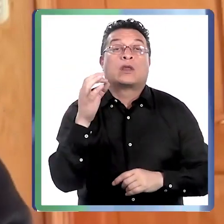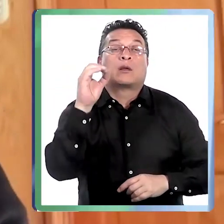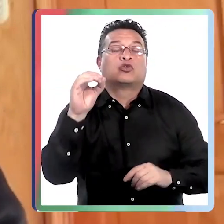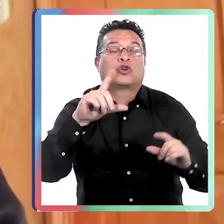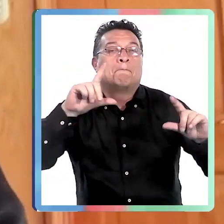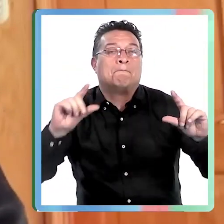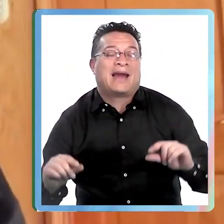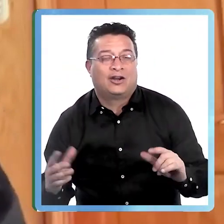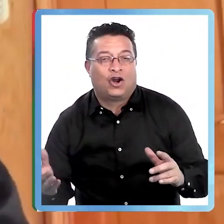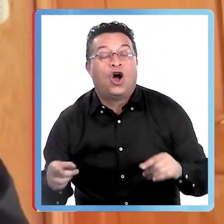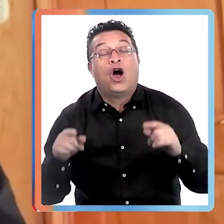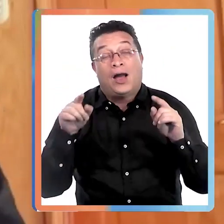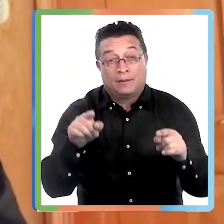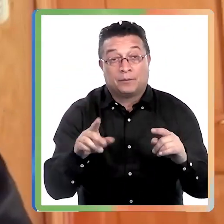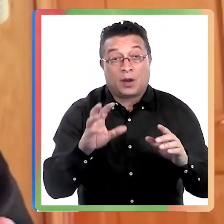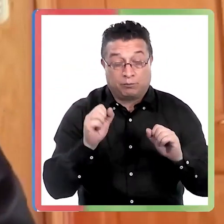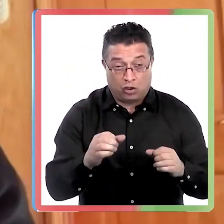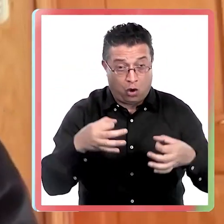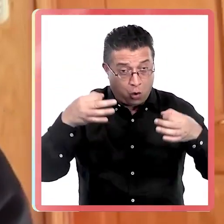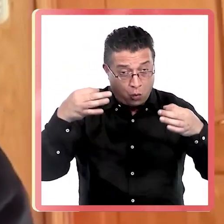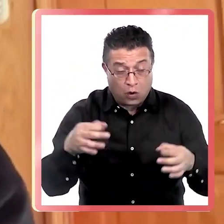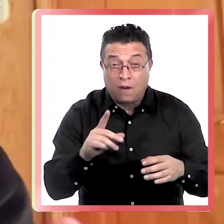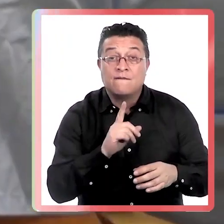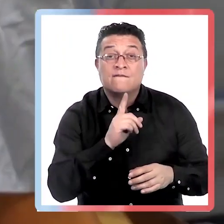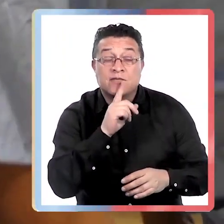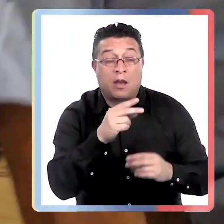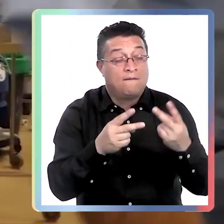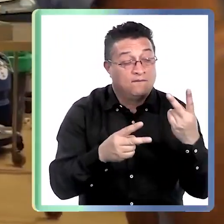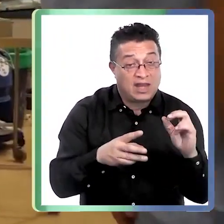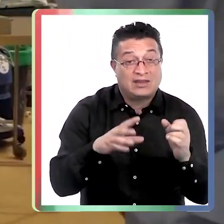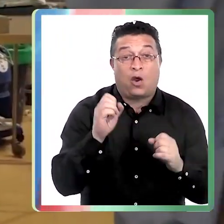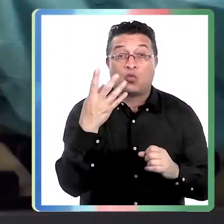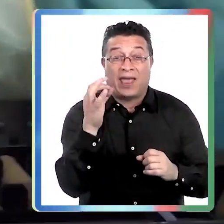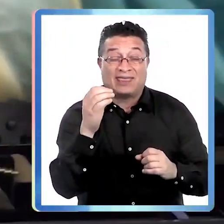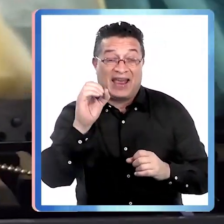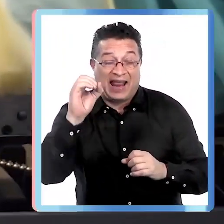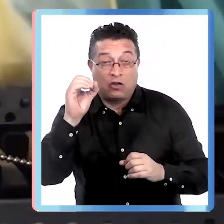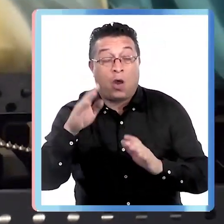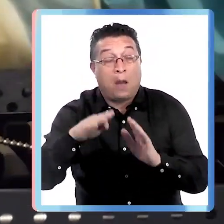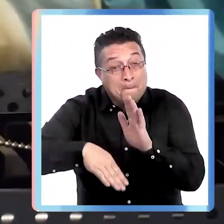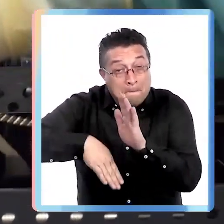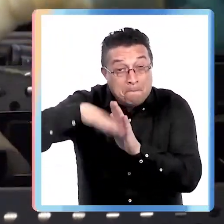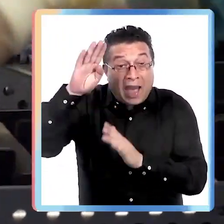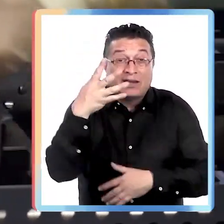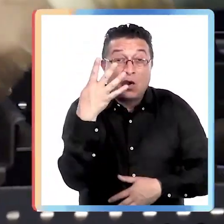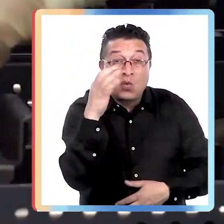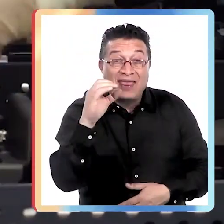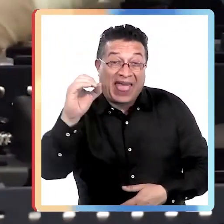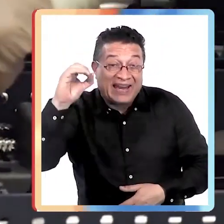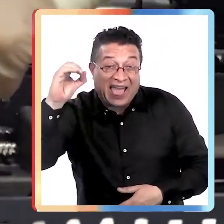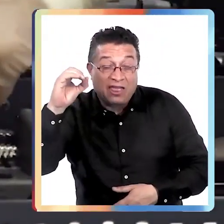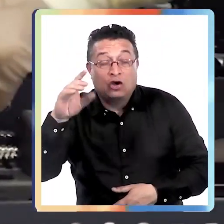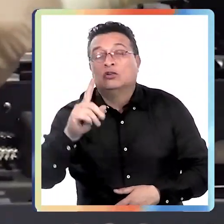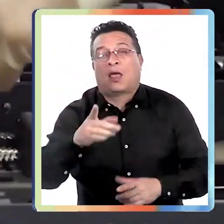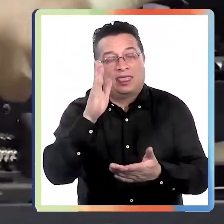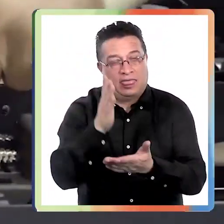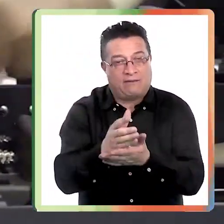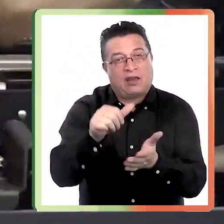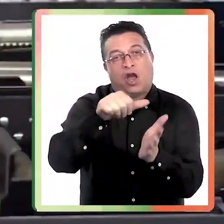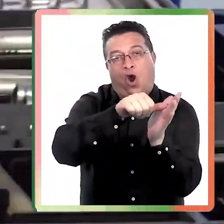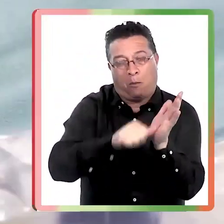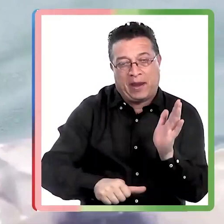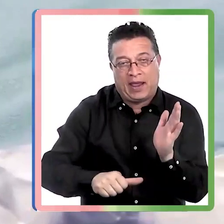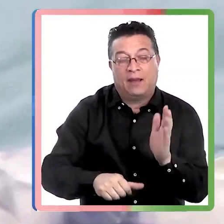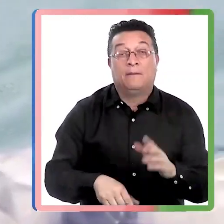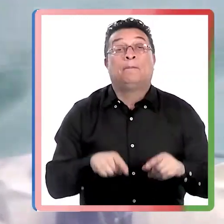progresión de 40%. Entonces, si bien no es infalible, es lo que tenemos entre los 20 y los 40 grados. Y sobre los 40 grados, la escoliosis es